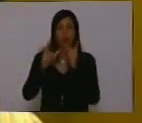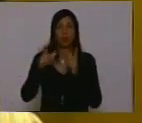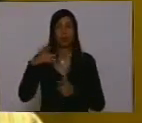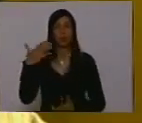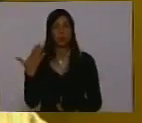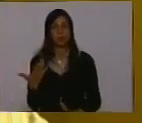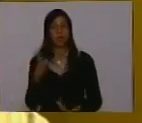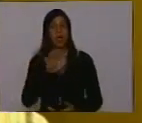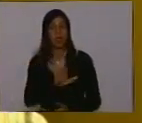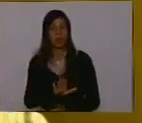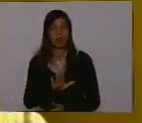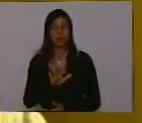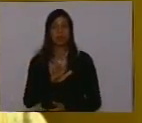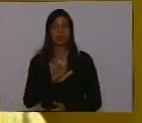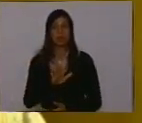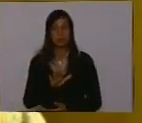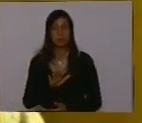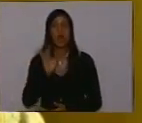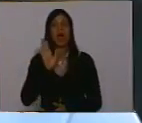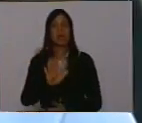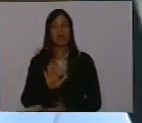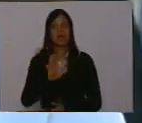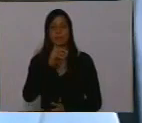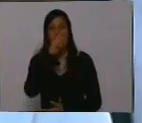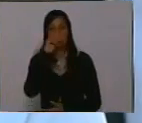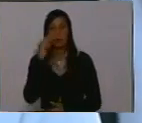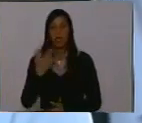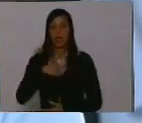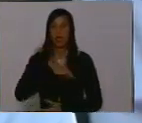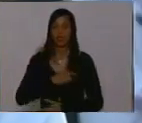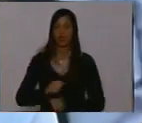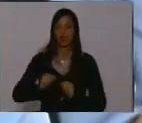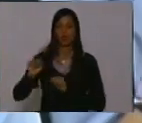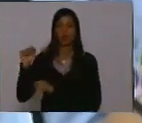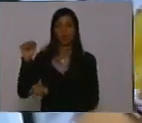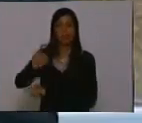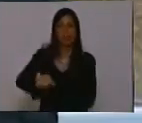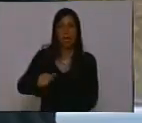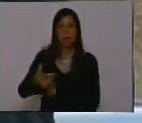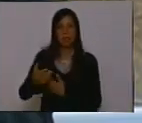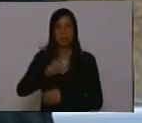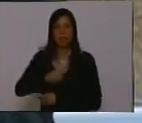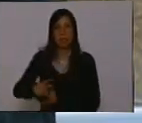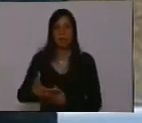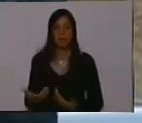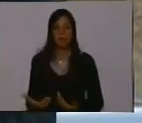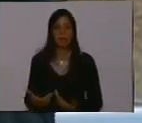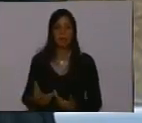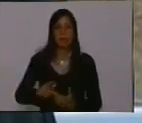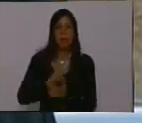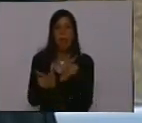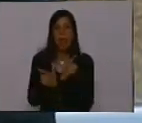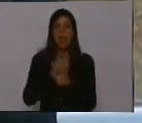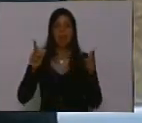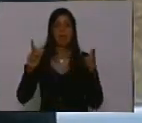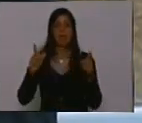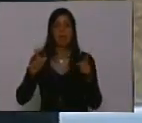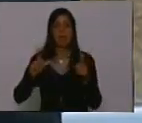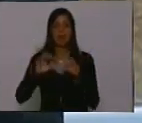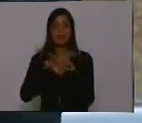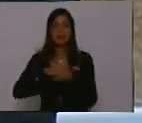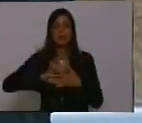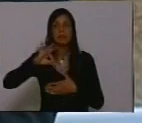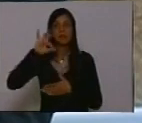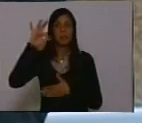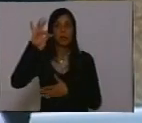líneas, queridos jóvenes, con las que tenemos que ganar el porvenir. La soberanía espiritual